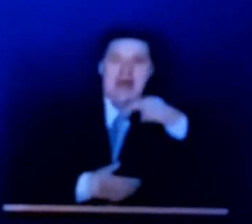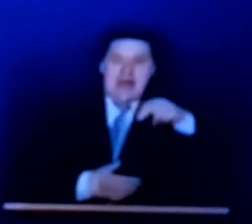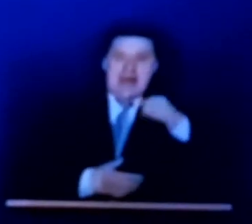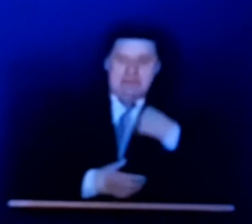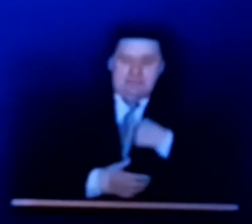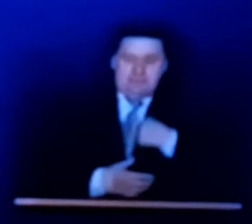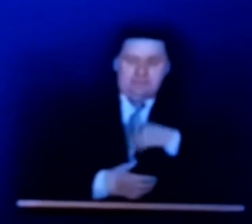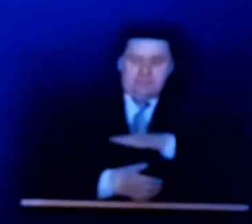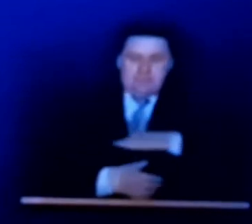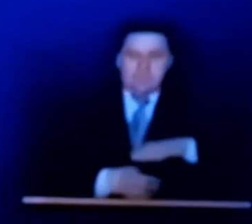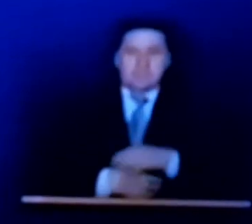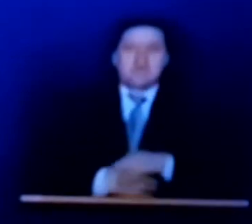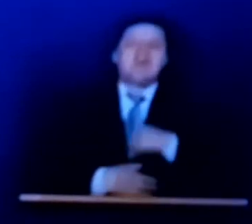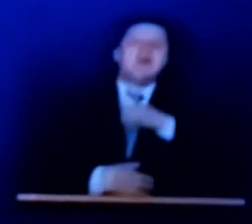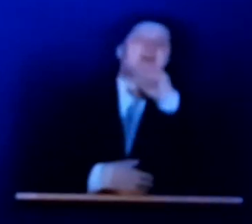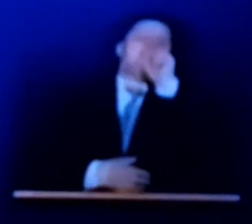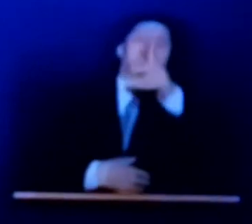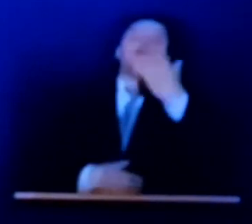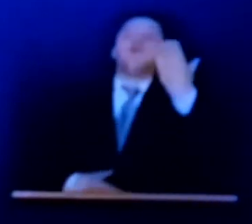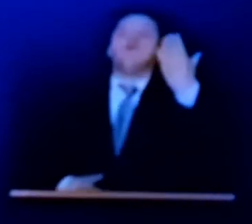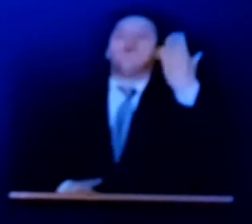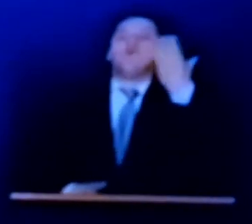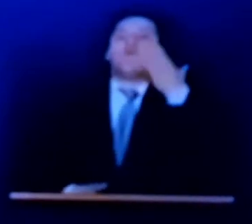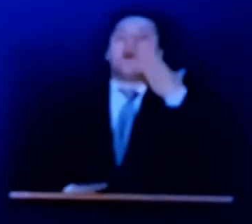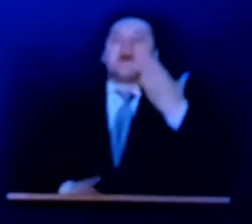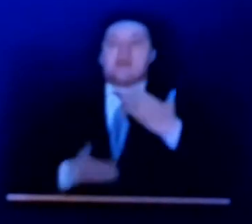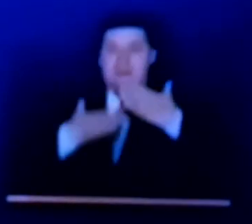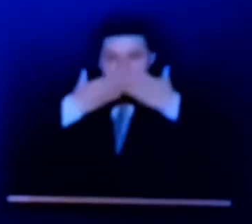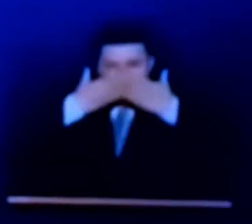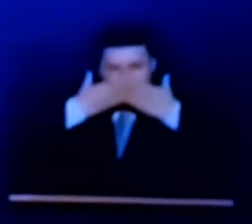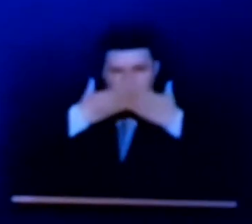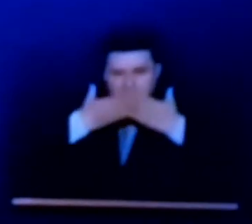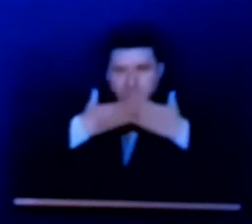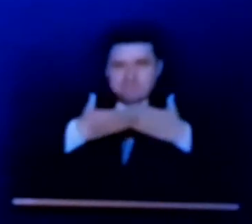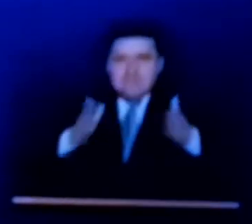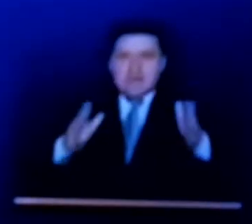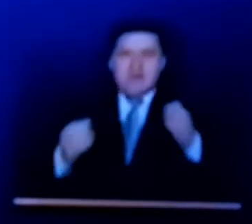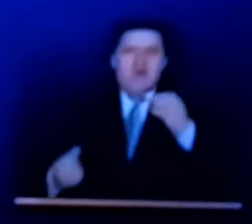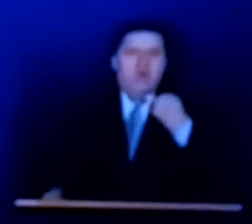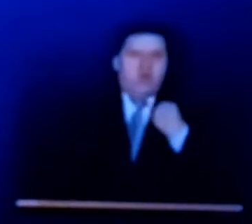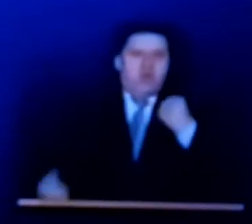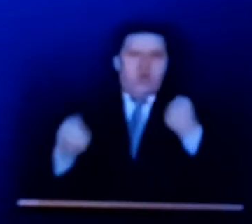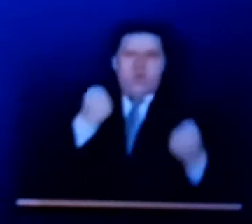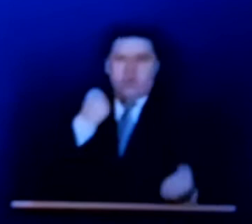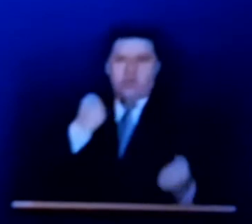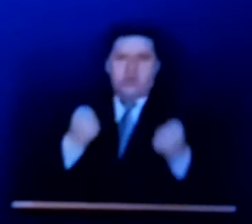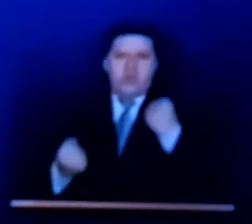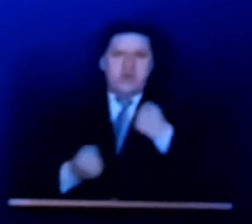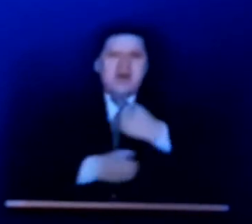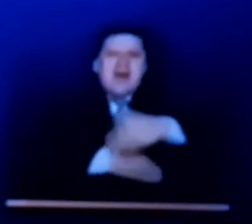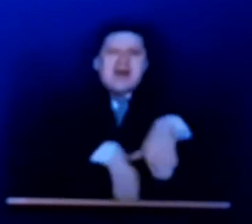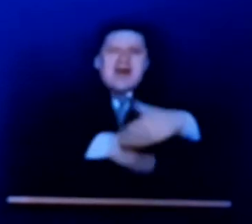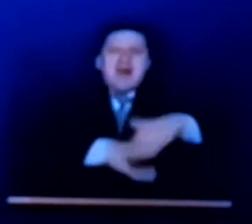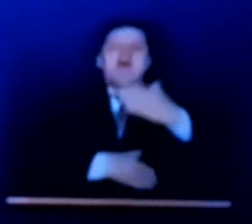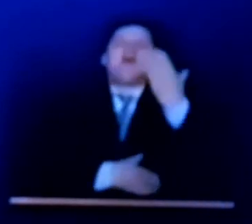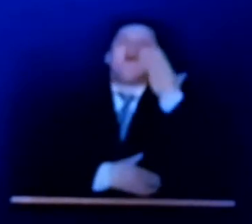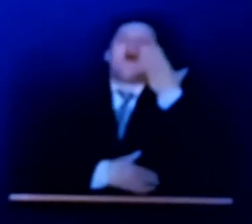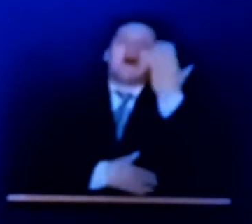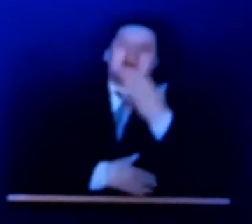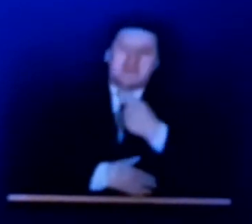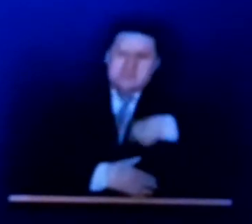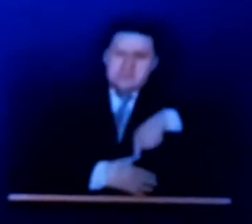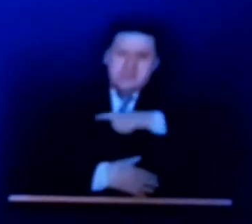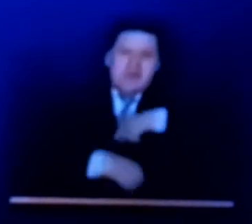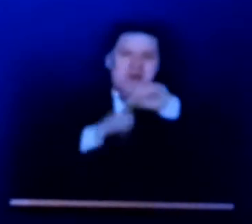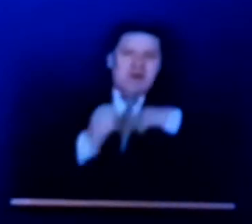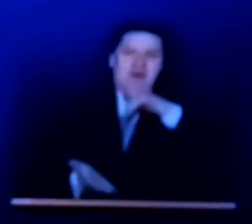siguiente: ¿cuándo abren los gimnasios callejeros para